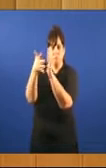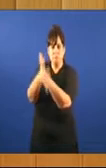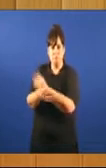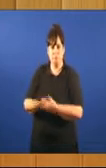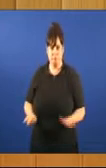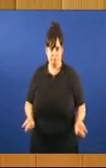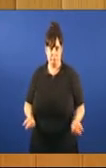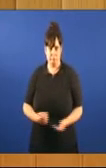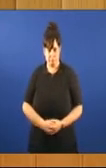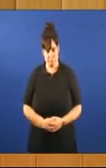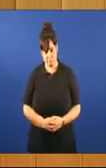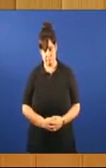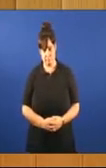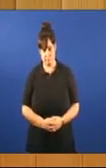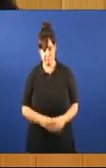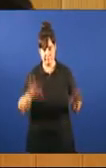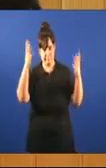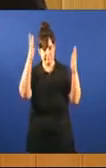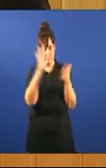miles de migrantes retornados no noso país.